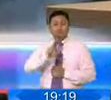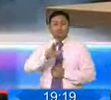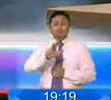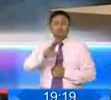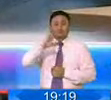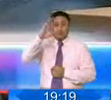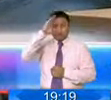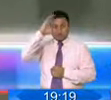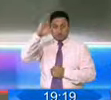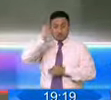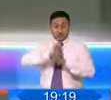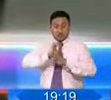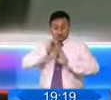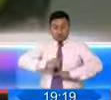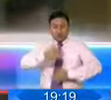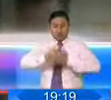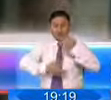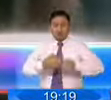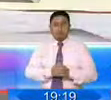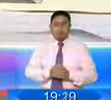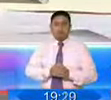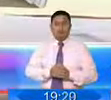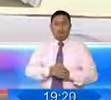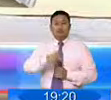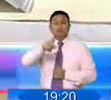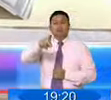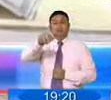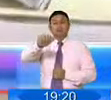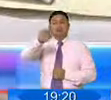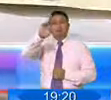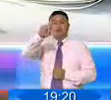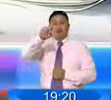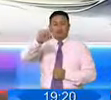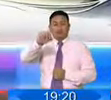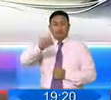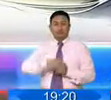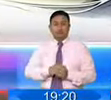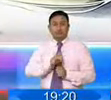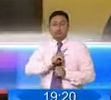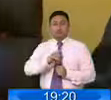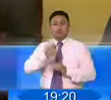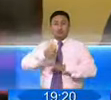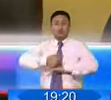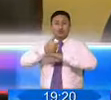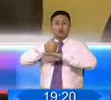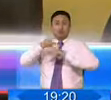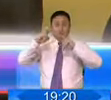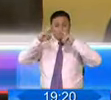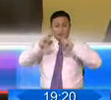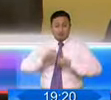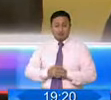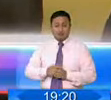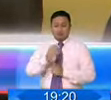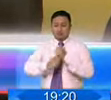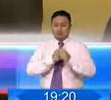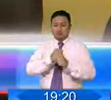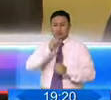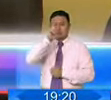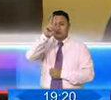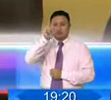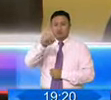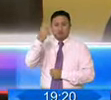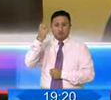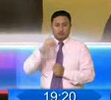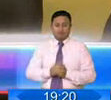están procesados. También se le involucra a Pablo Romero, titular de inteligencia en 2012. Ha dicho la segunda al mando de la